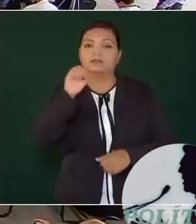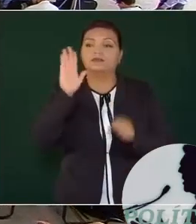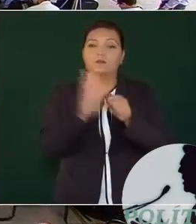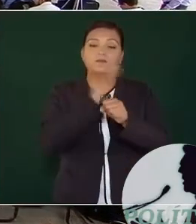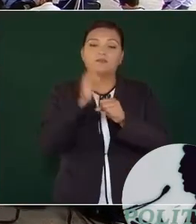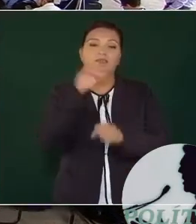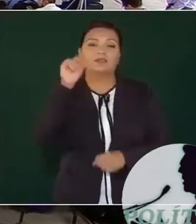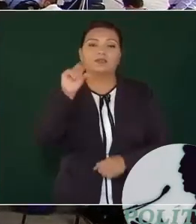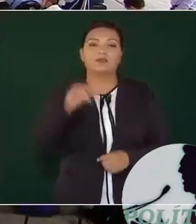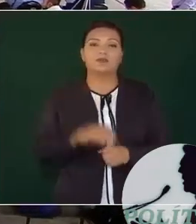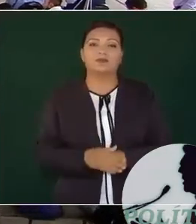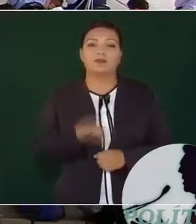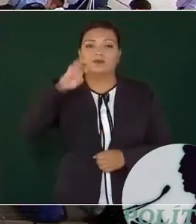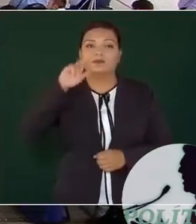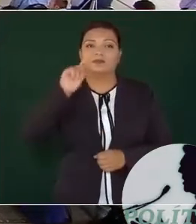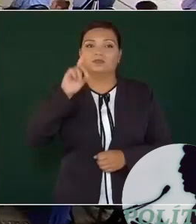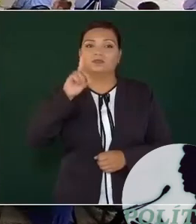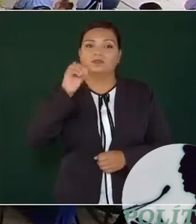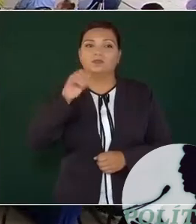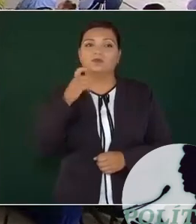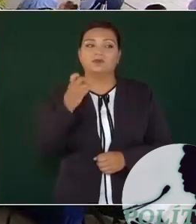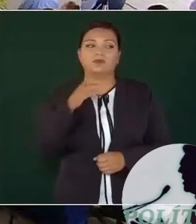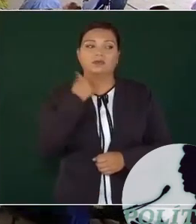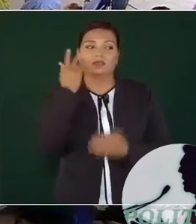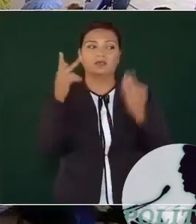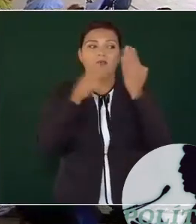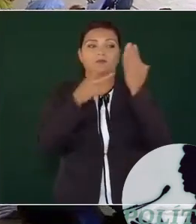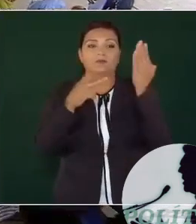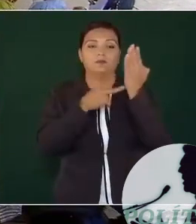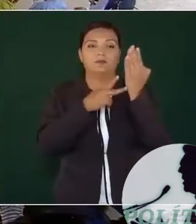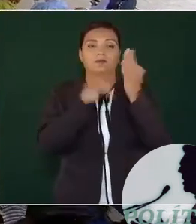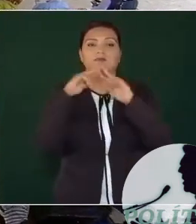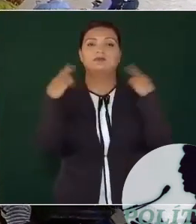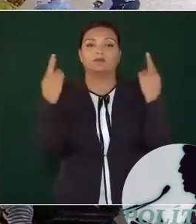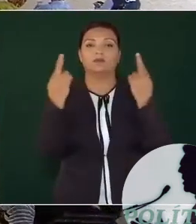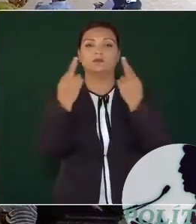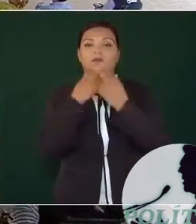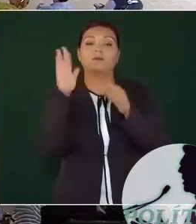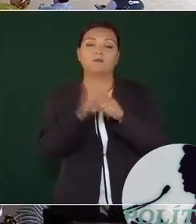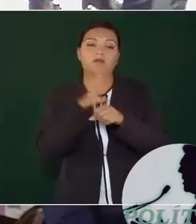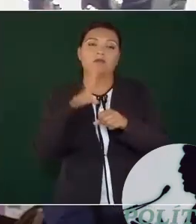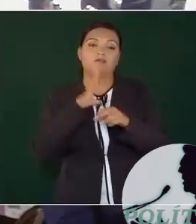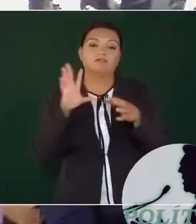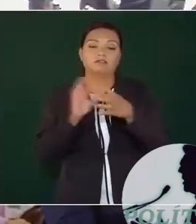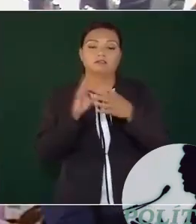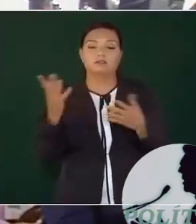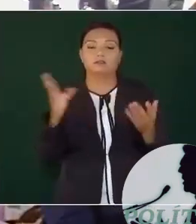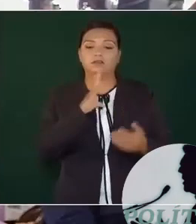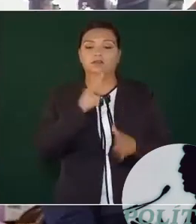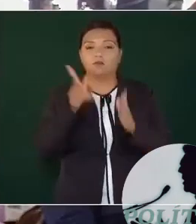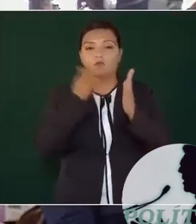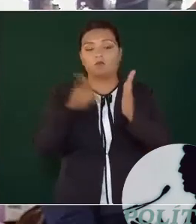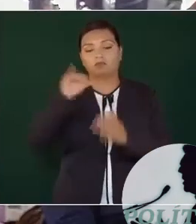no el método que se propuso en esa reunión. ¿Fue porque vieron que había, digamos,